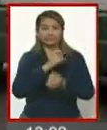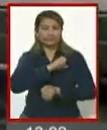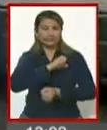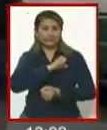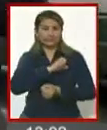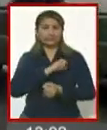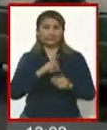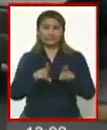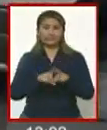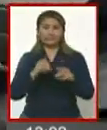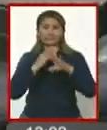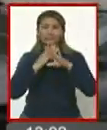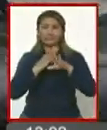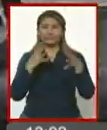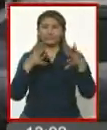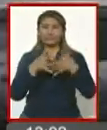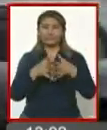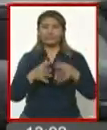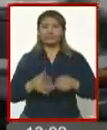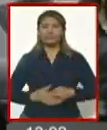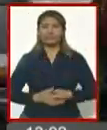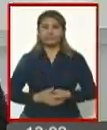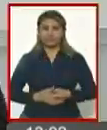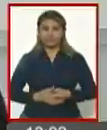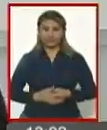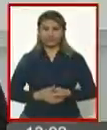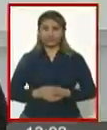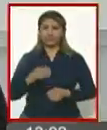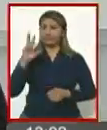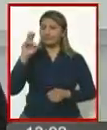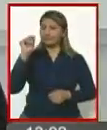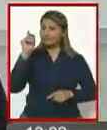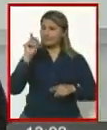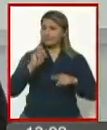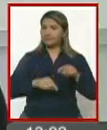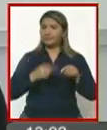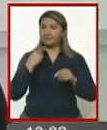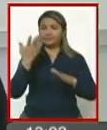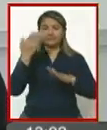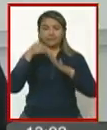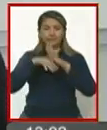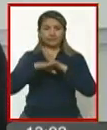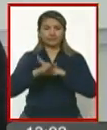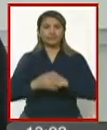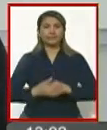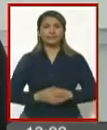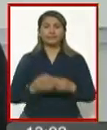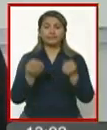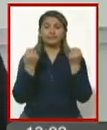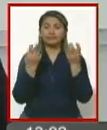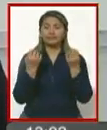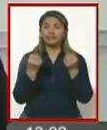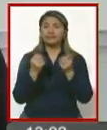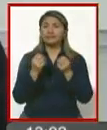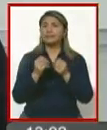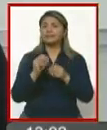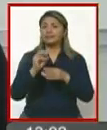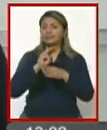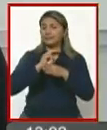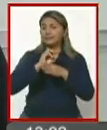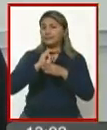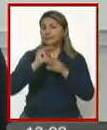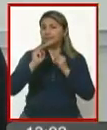policía y así evitar los bloqueos. No es viable de que sigan ingresando tanta cantidad de línea y